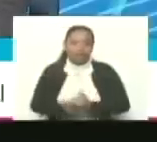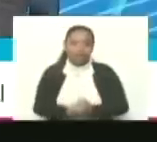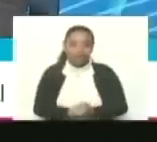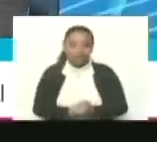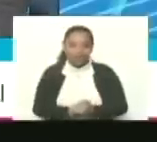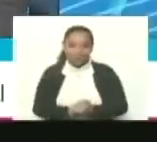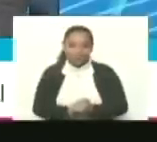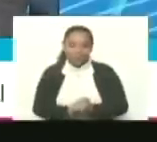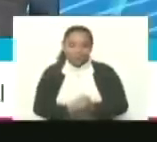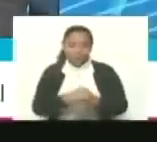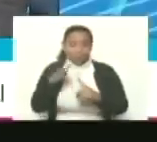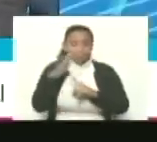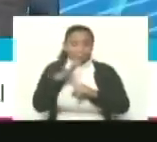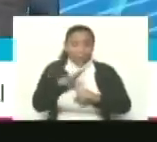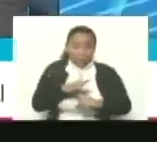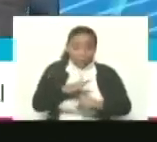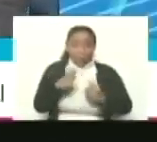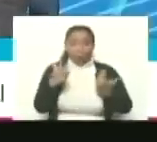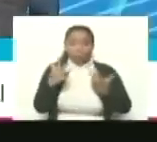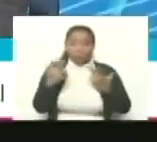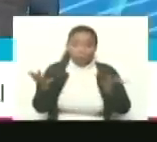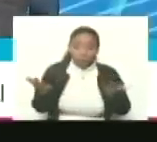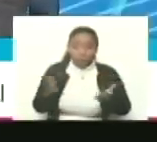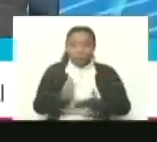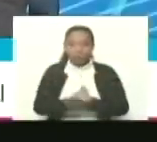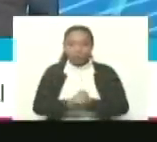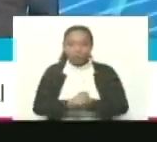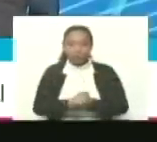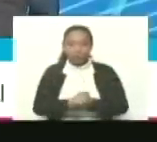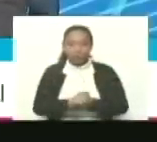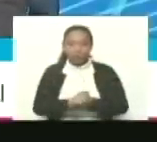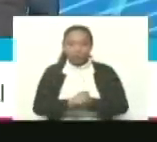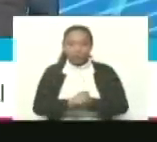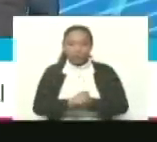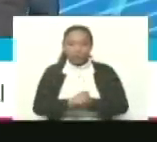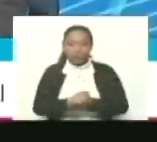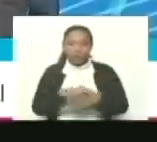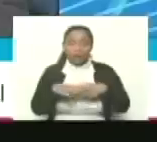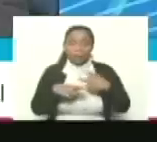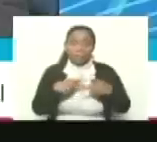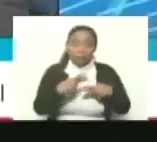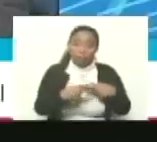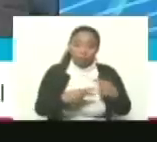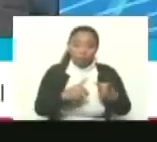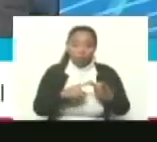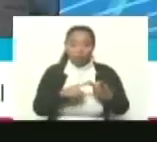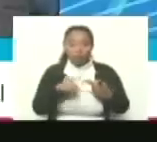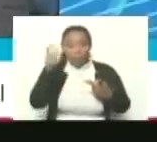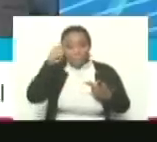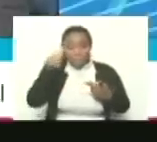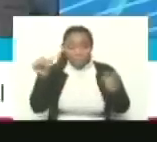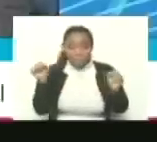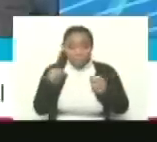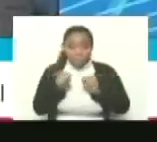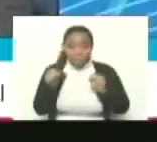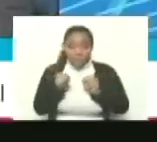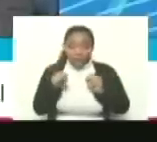hermosa, la preciosa, la bella, ¿ah? Mérida la productiva, El pueblo merideño es un